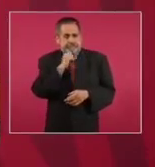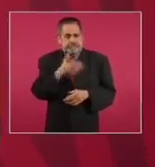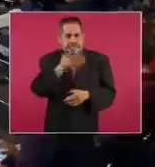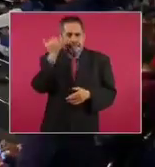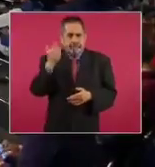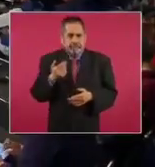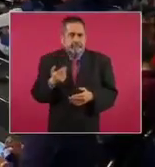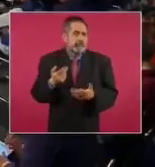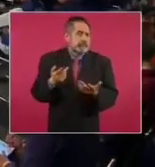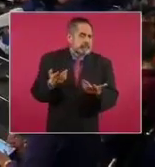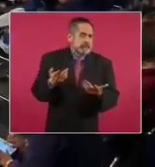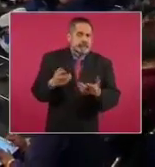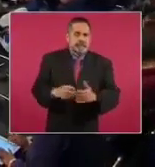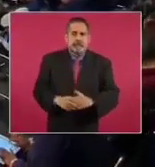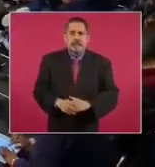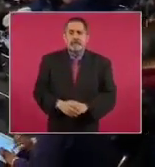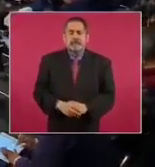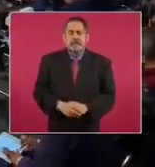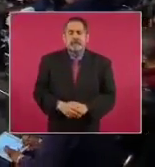actuando.